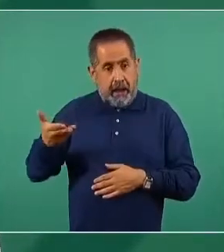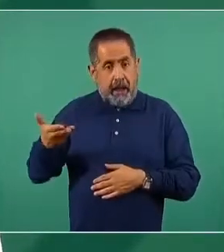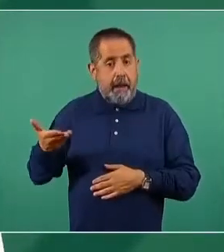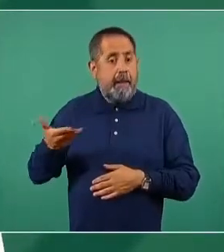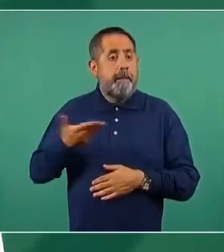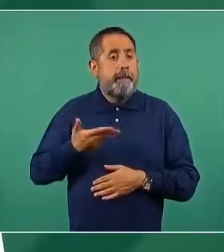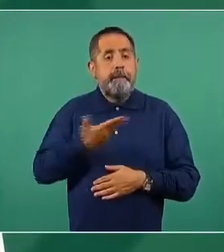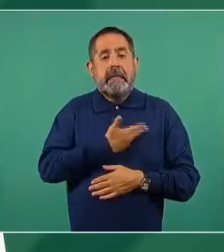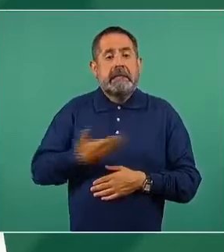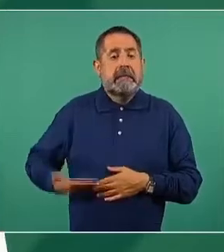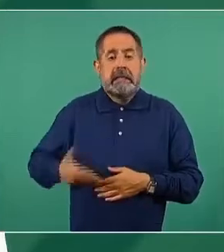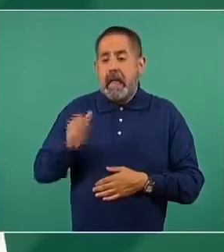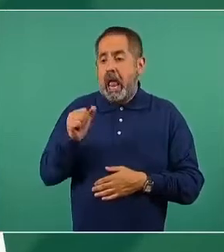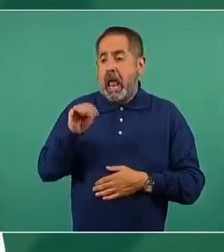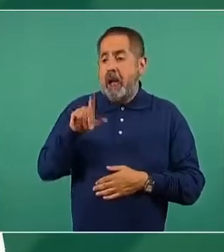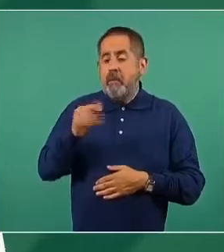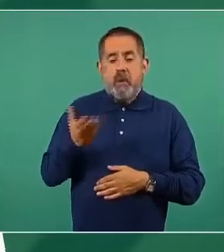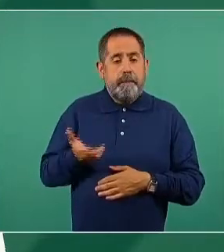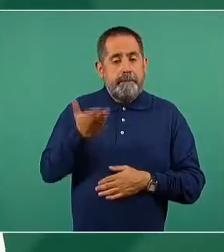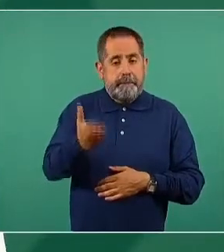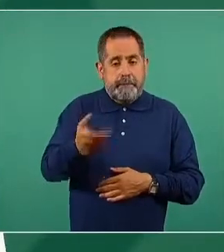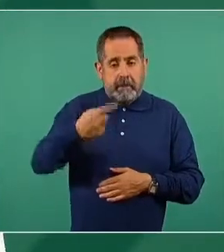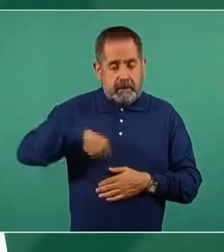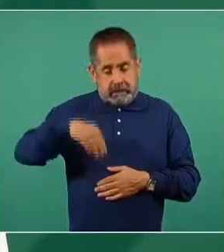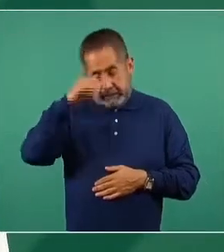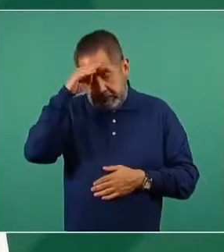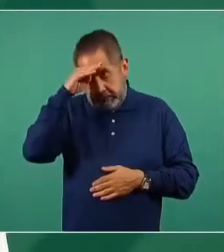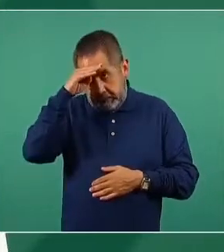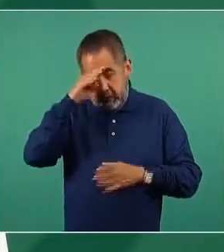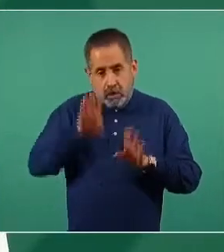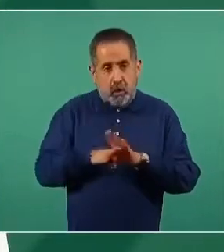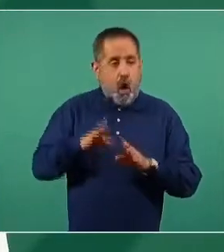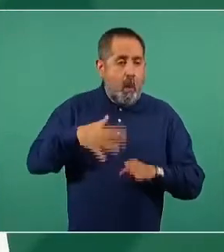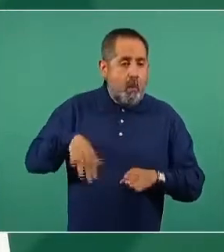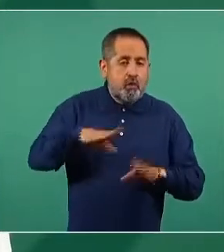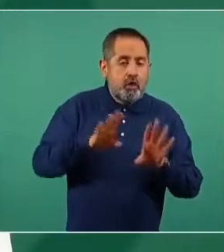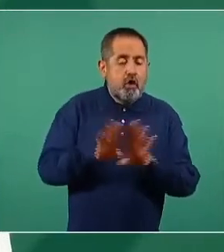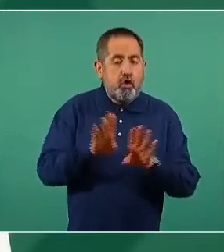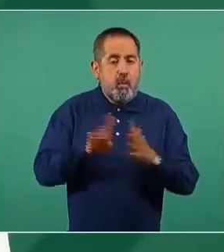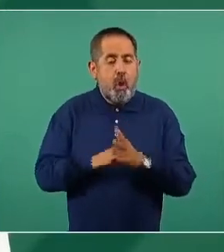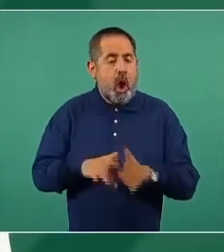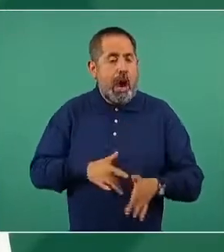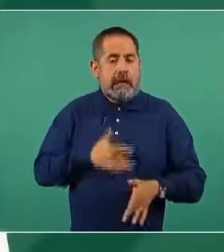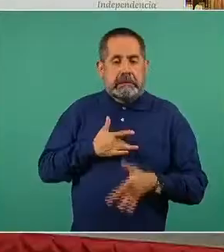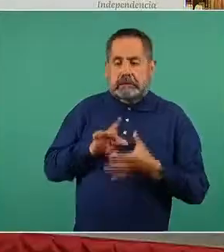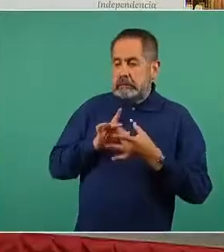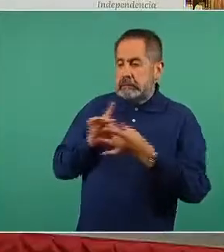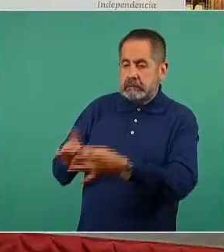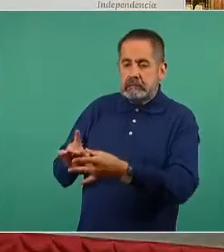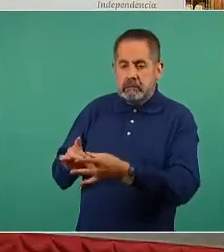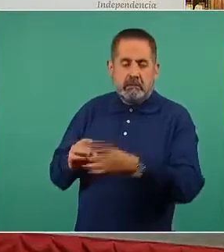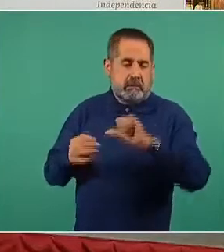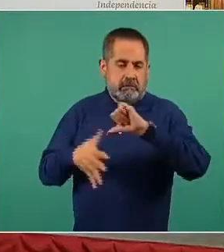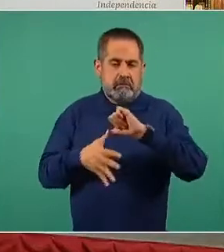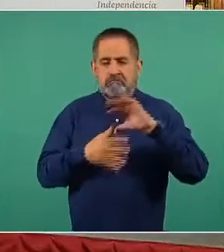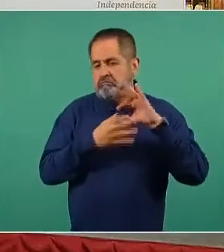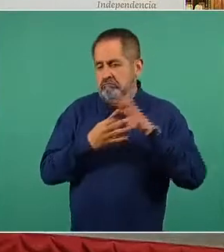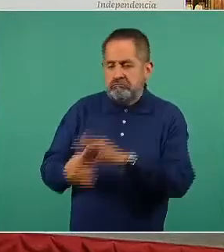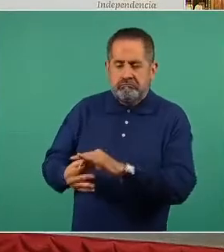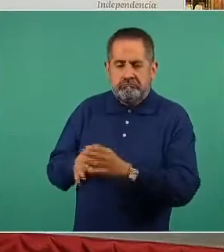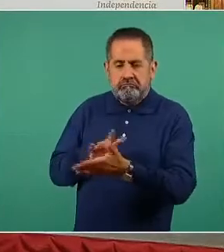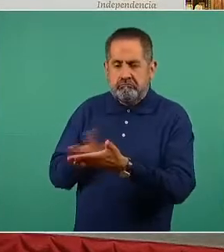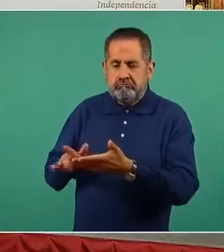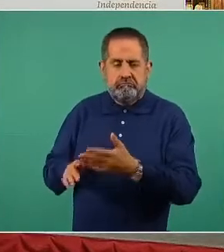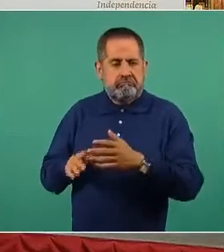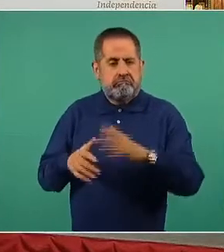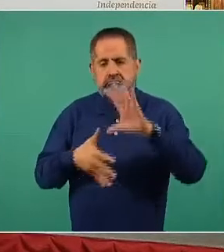presidente López Obrador, es el buscar todos los mecanismos de solidaridad continental. Esto es